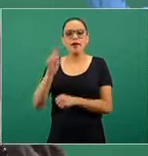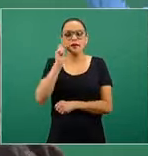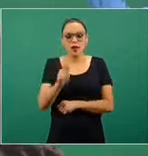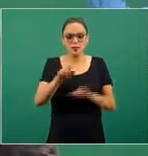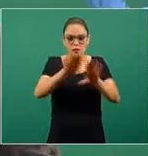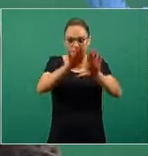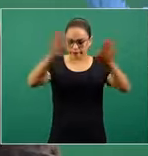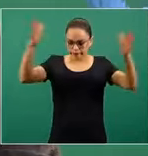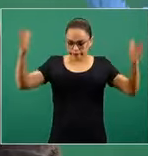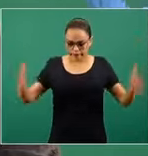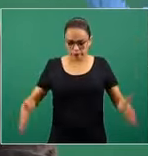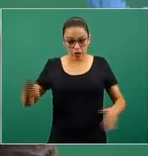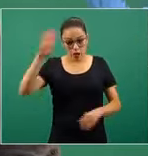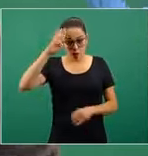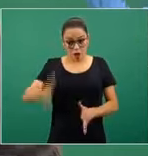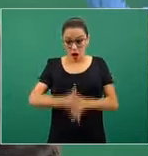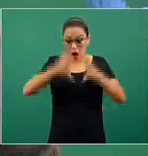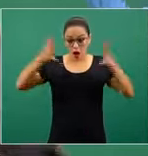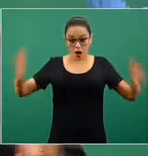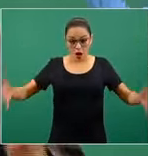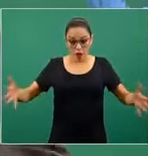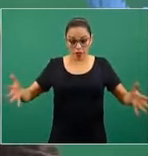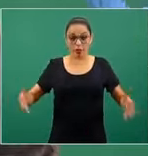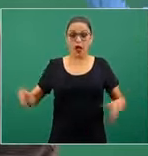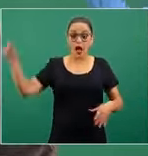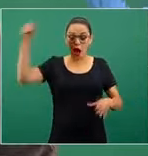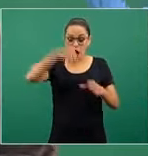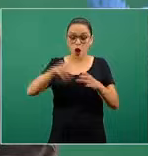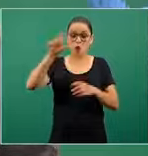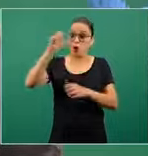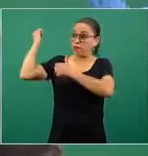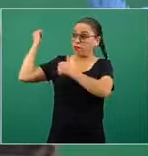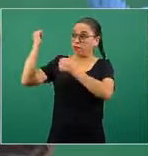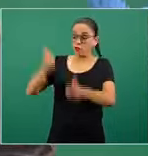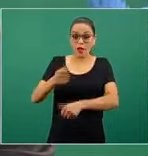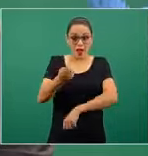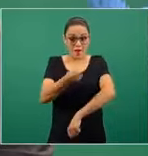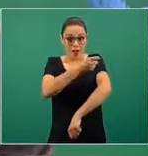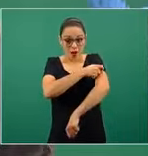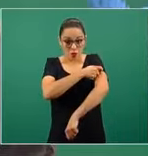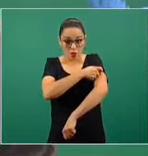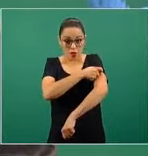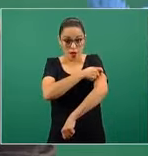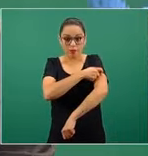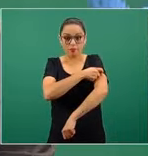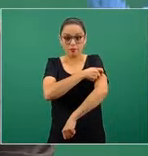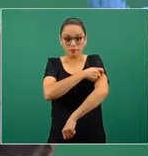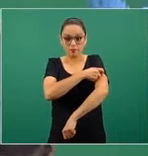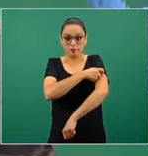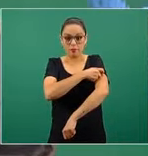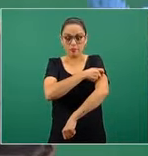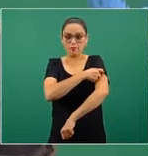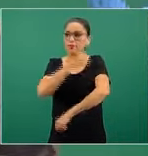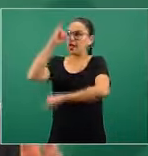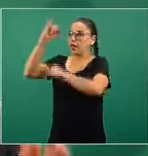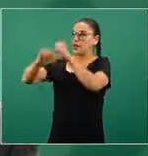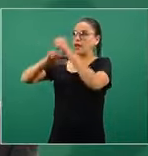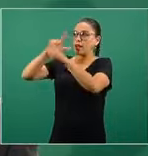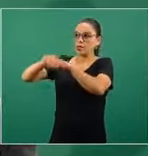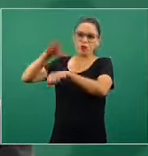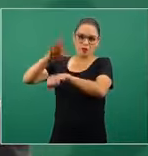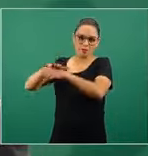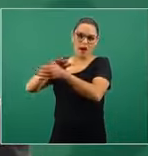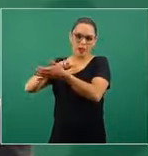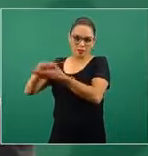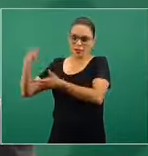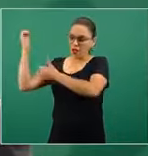de tamaño industrial donde se alojan las vacunas cuando llegan de parte del proveedor, mayormente proveedores internacionales, y